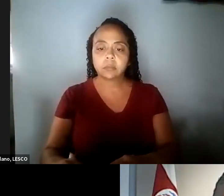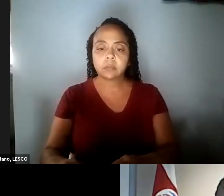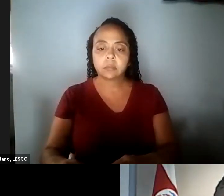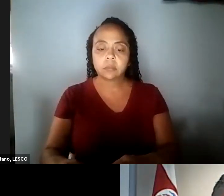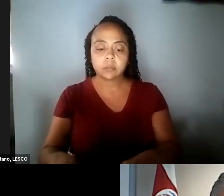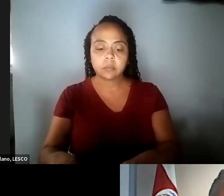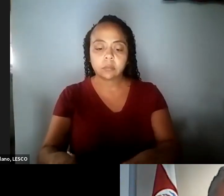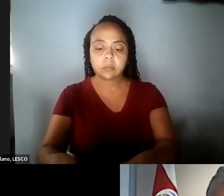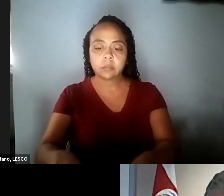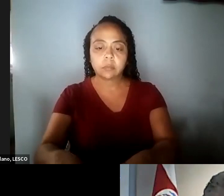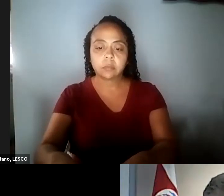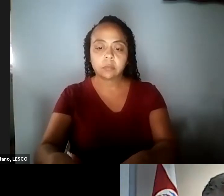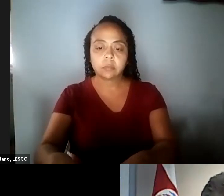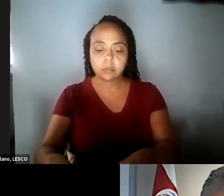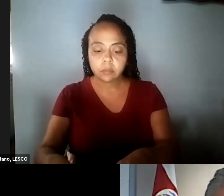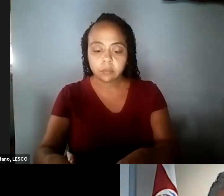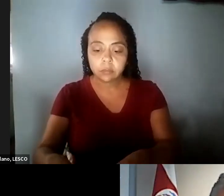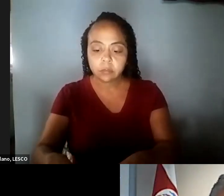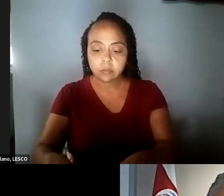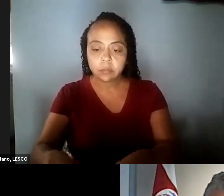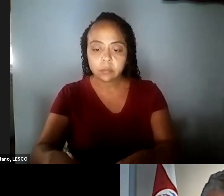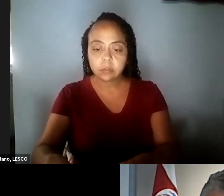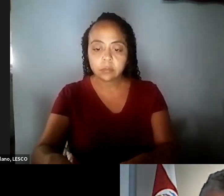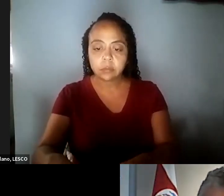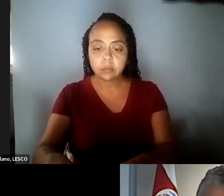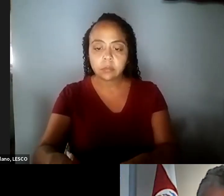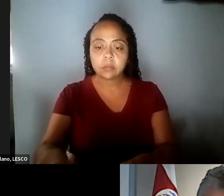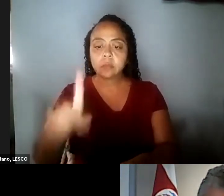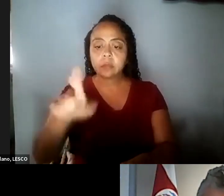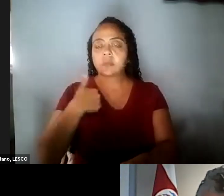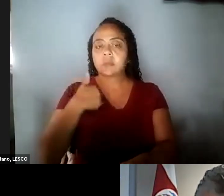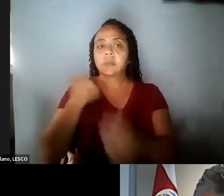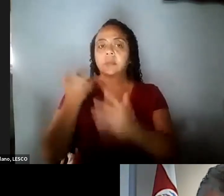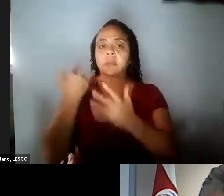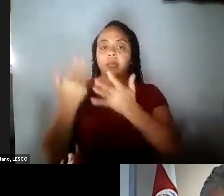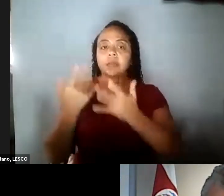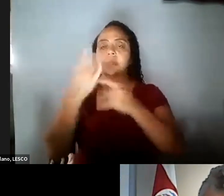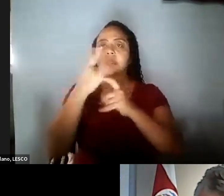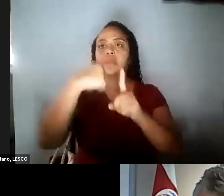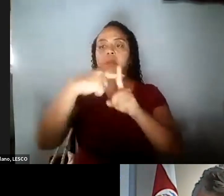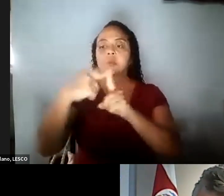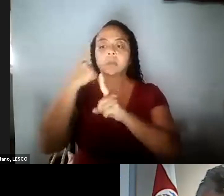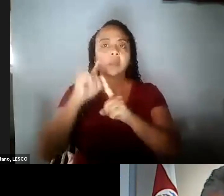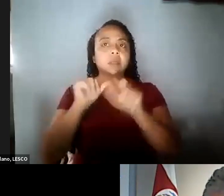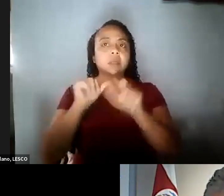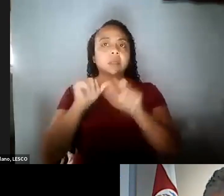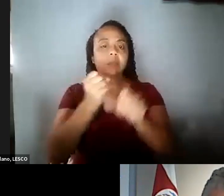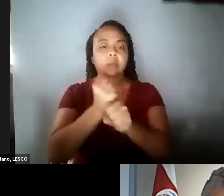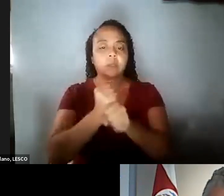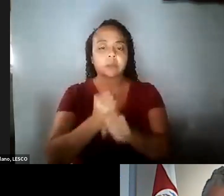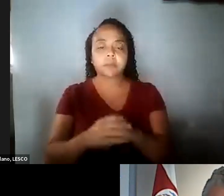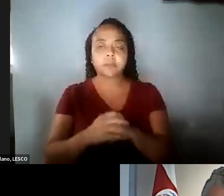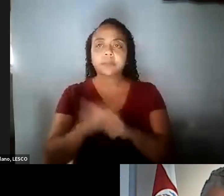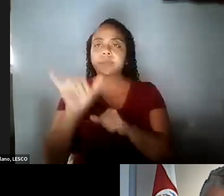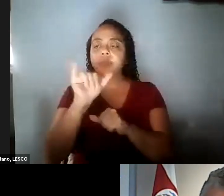gracias definitivamente tenemos que tener la esperanza del positivismo para seguir trabajando en esto yo igual que nahuel